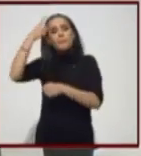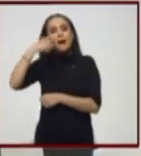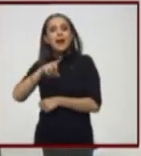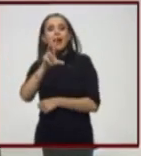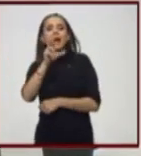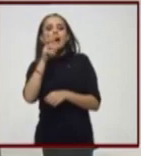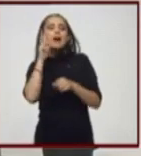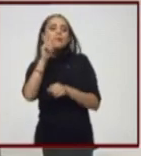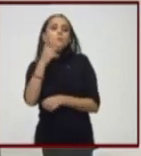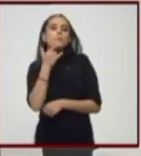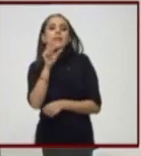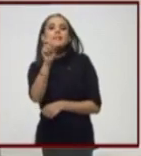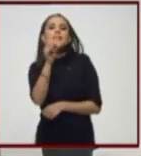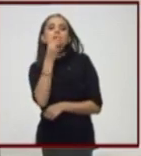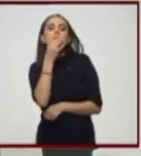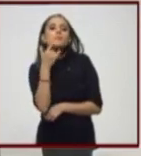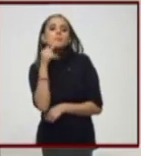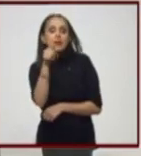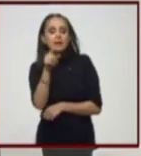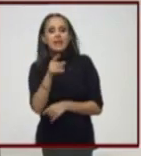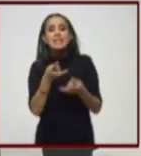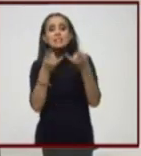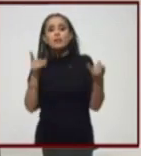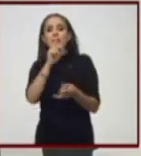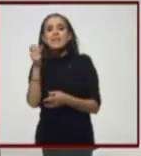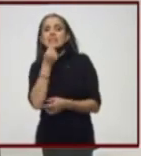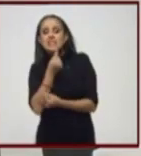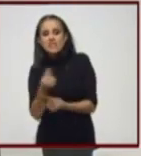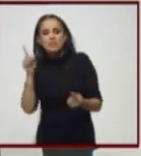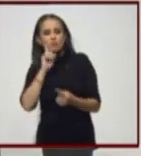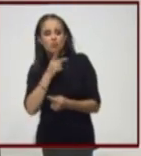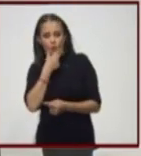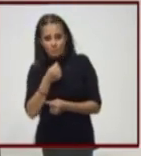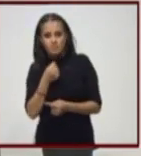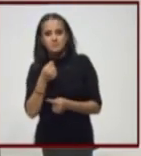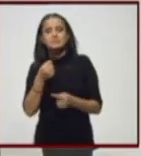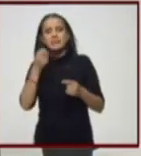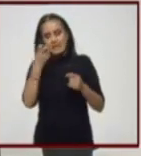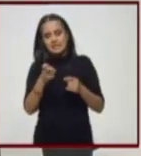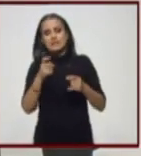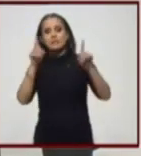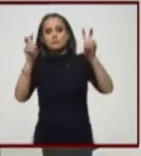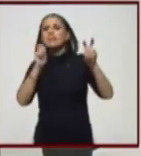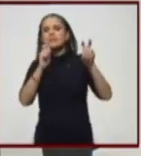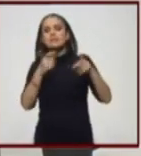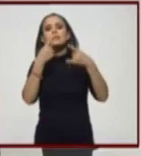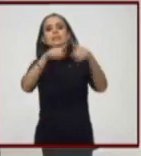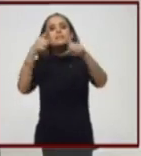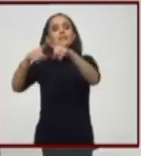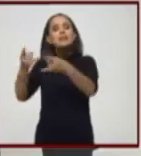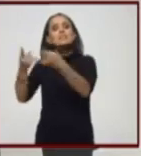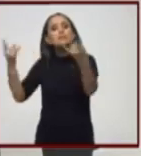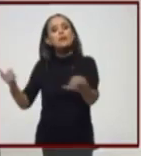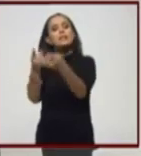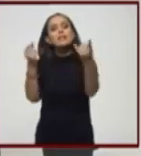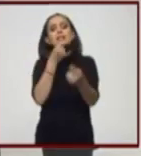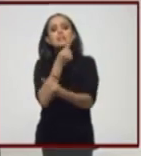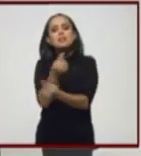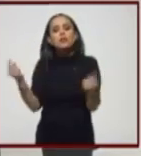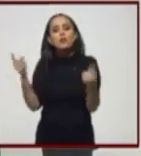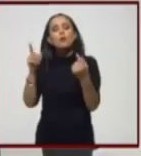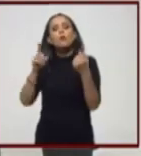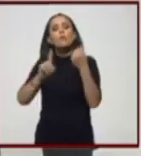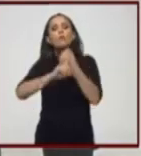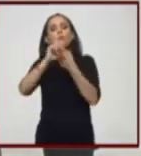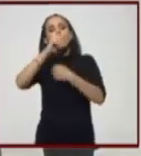en el caso de historias de niños y niñas era bien bonito porque era distintas historias de niños o niñas con problemas para